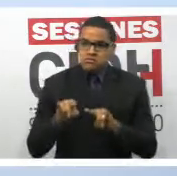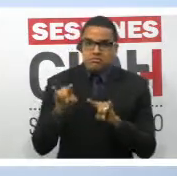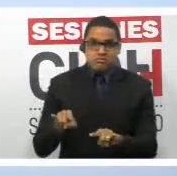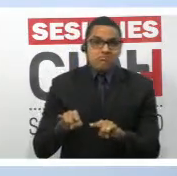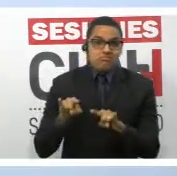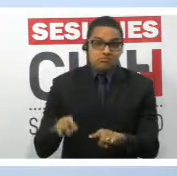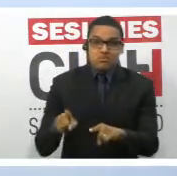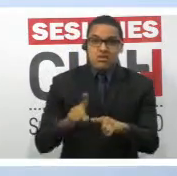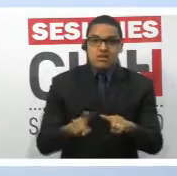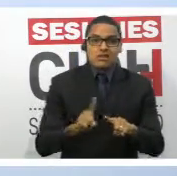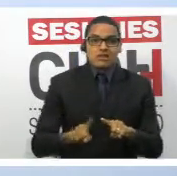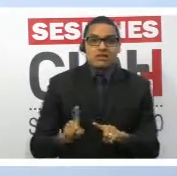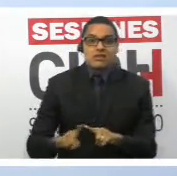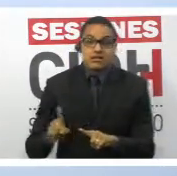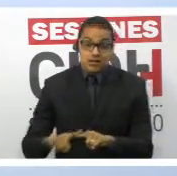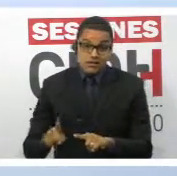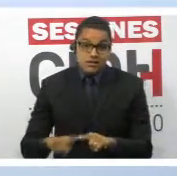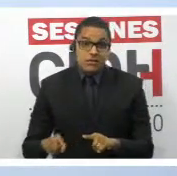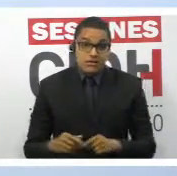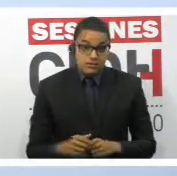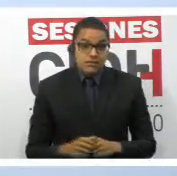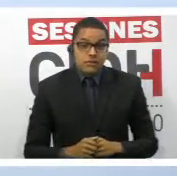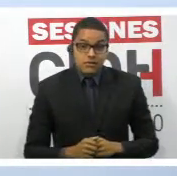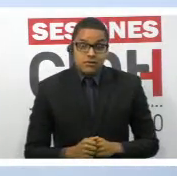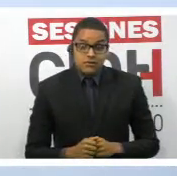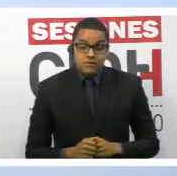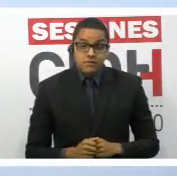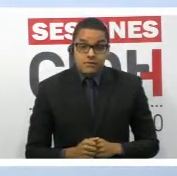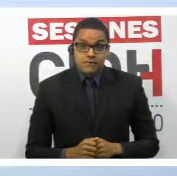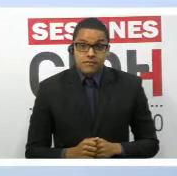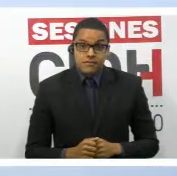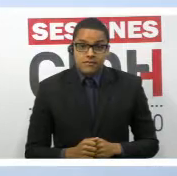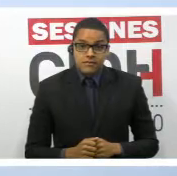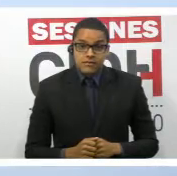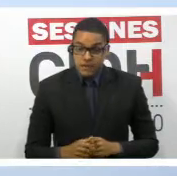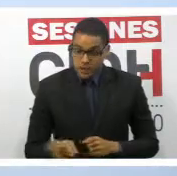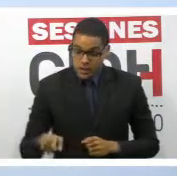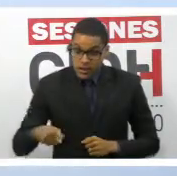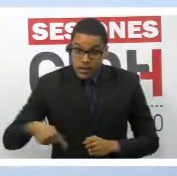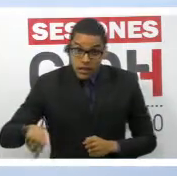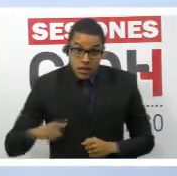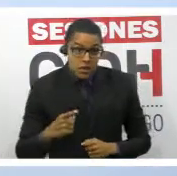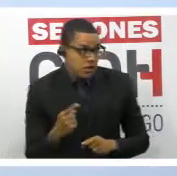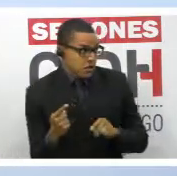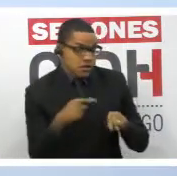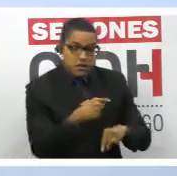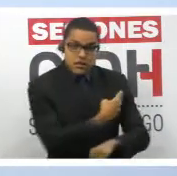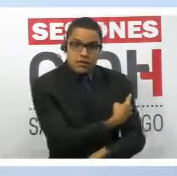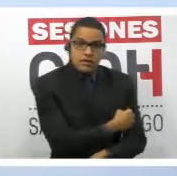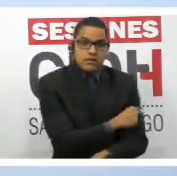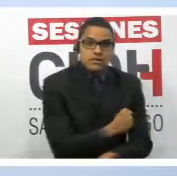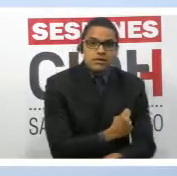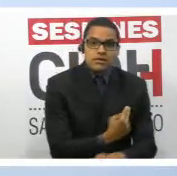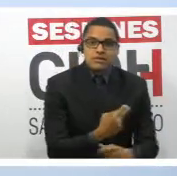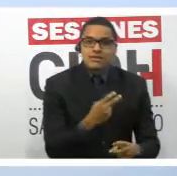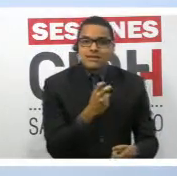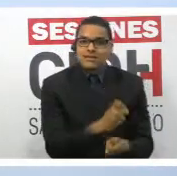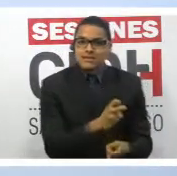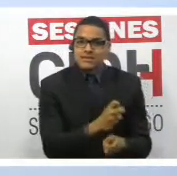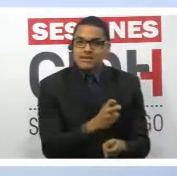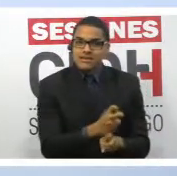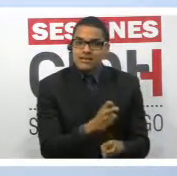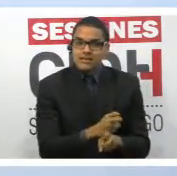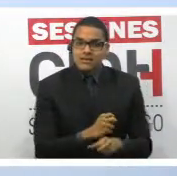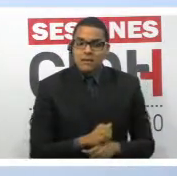física psicológica e incluso sexual a la hora de acceder a los servicios de salud y por último una falta de